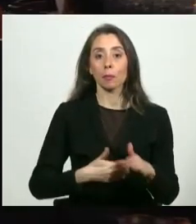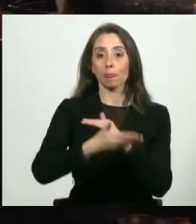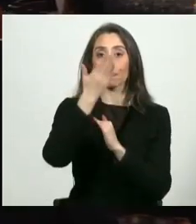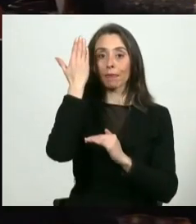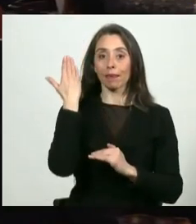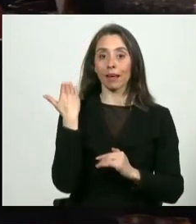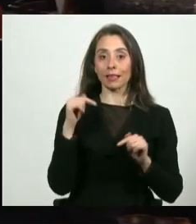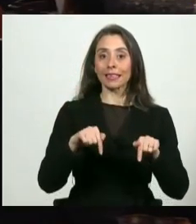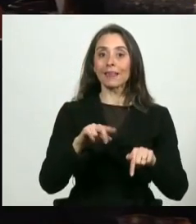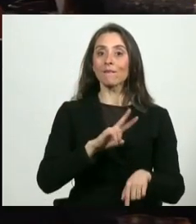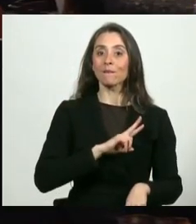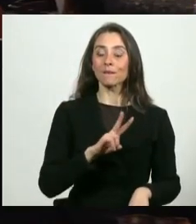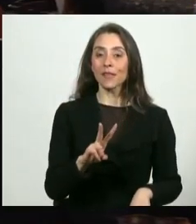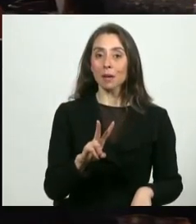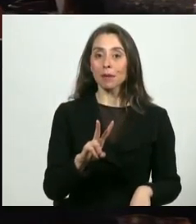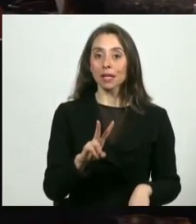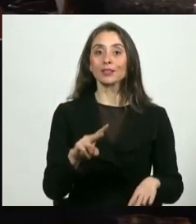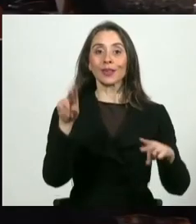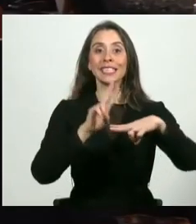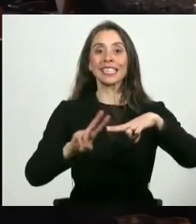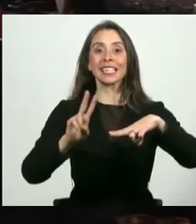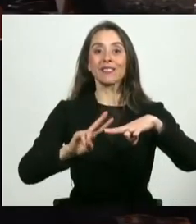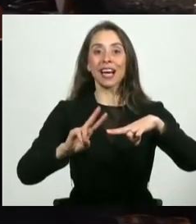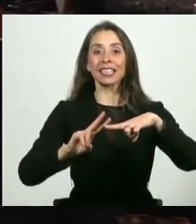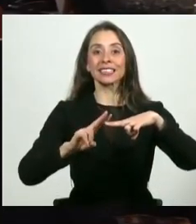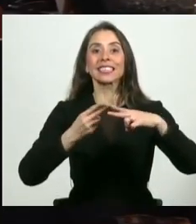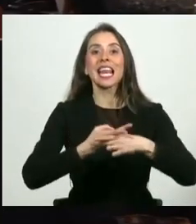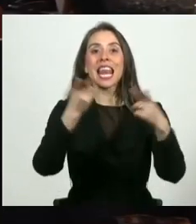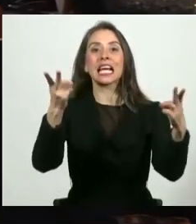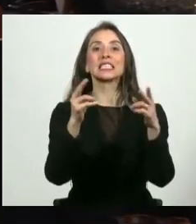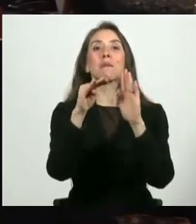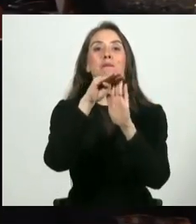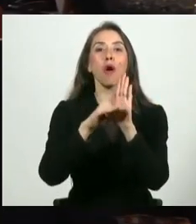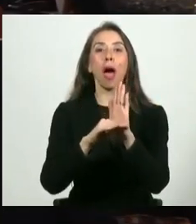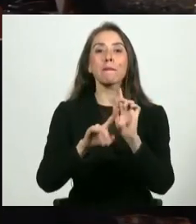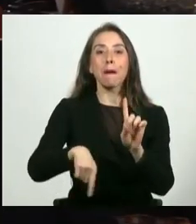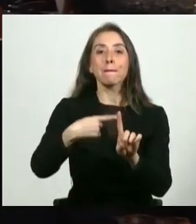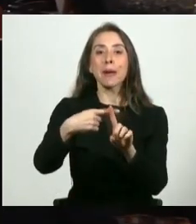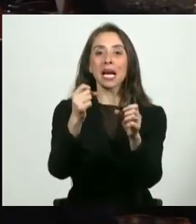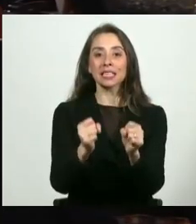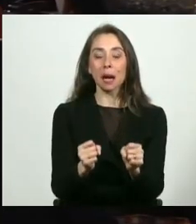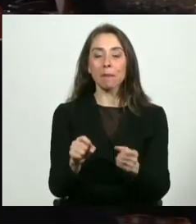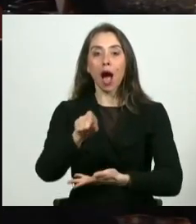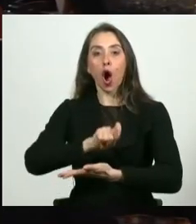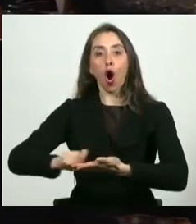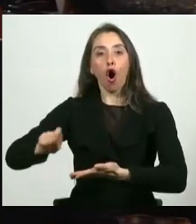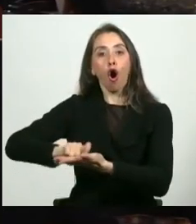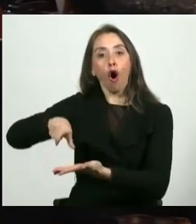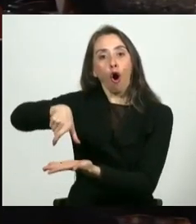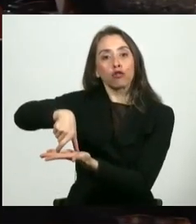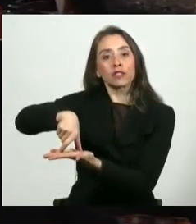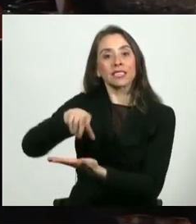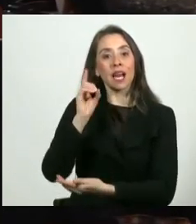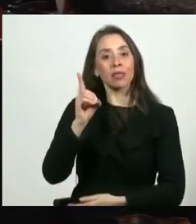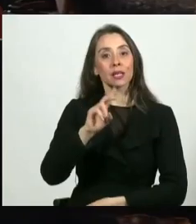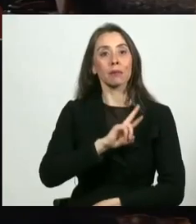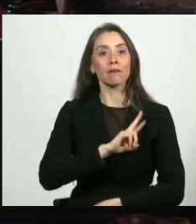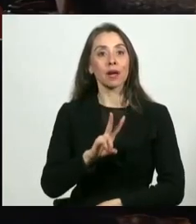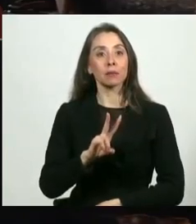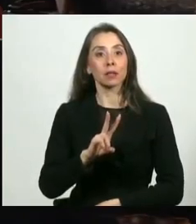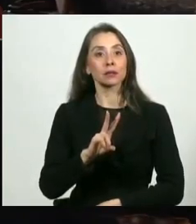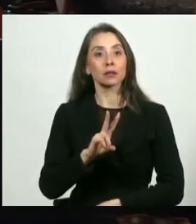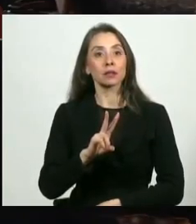cuando acá en Valparaíso por lo menos se iba a generar el lanzamiento de los programas Más Capaz, desde la Oficina de la Discapacidad de Valparaíso